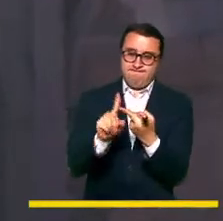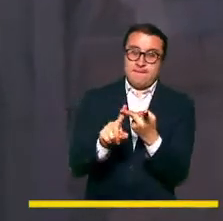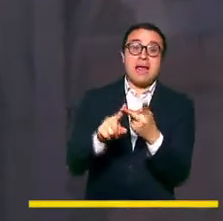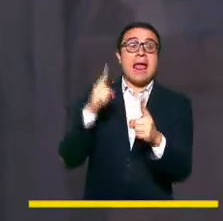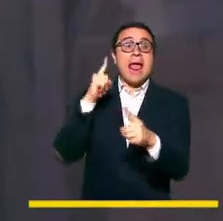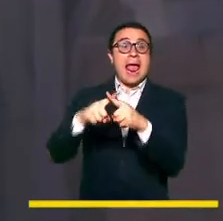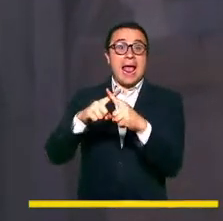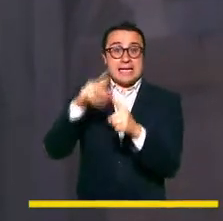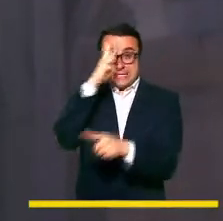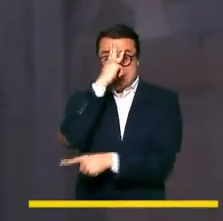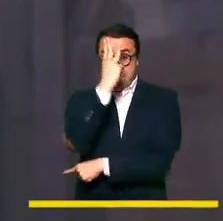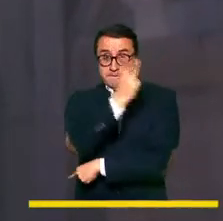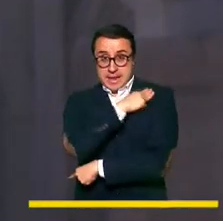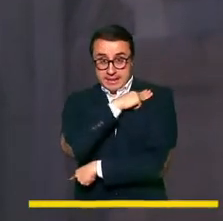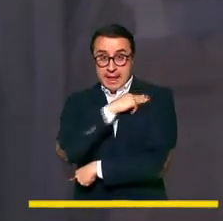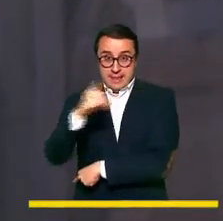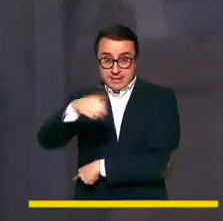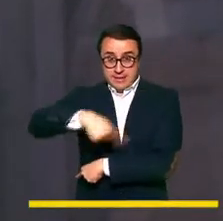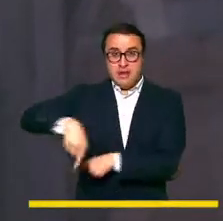exmilitares que él puso,